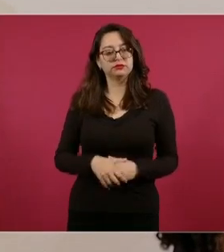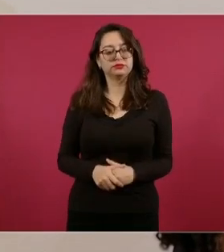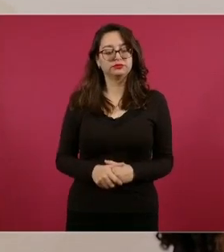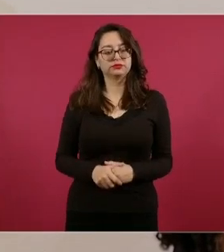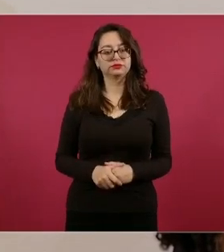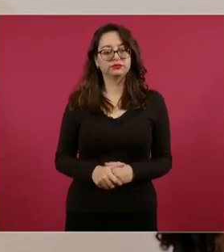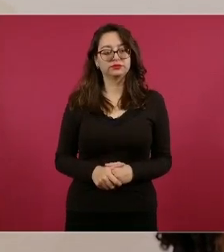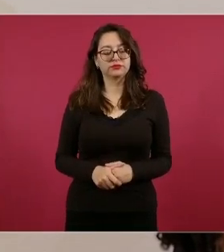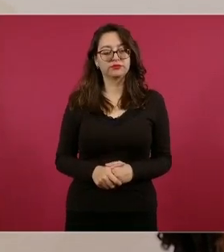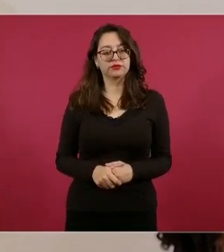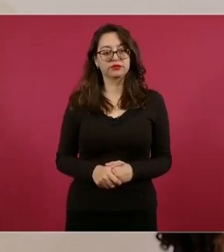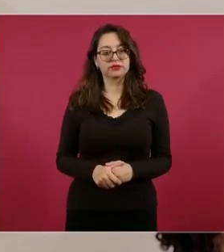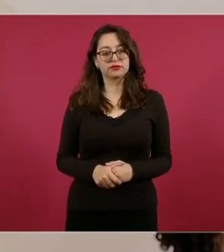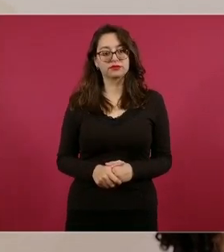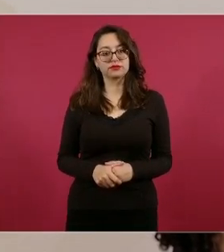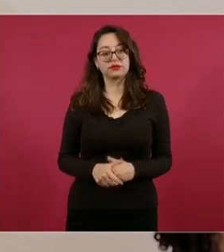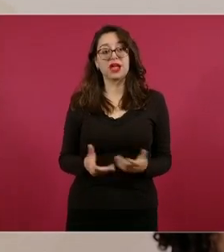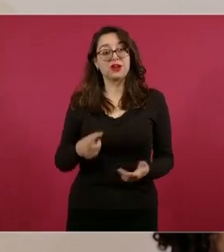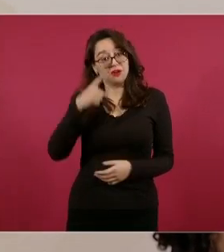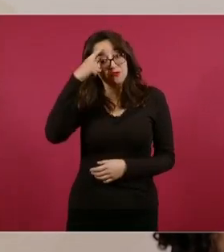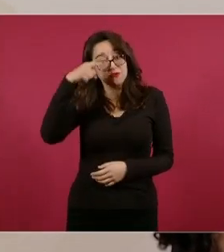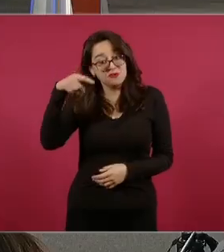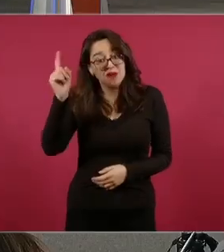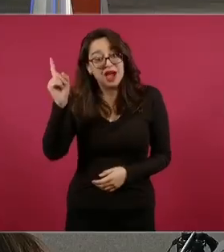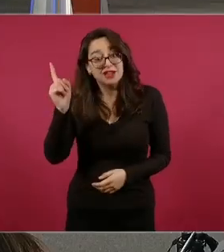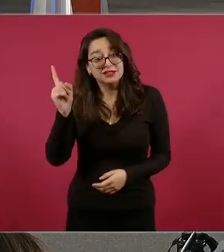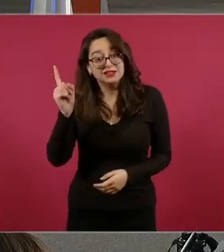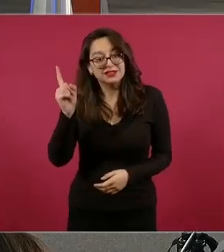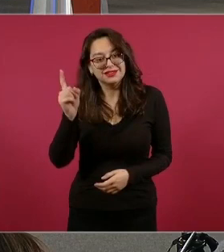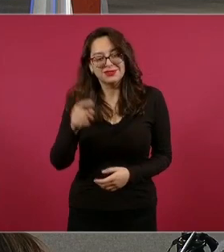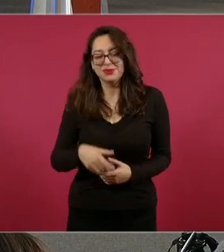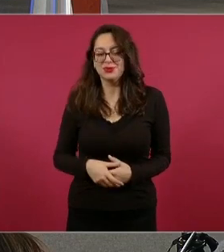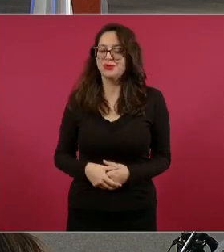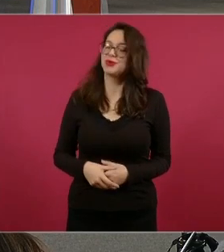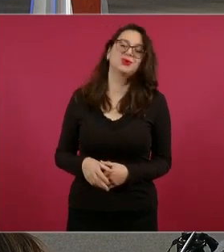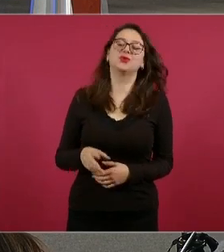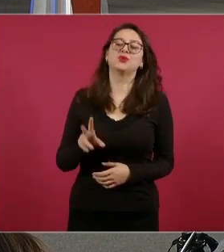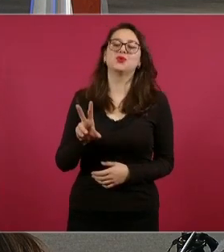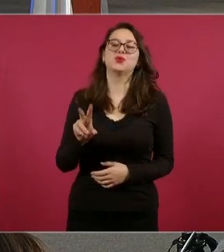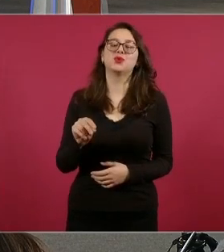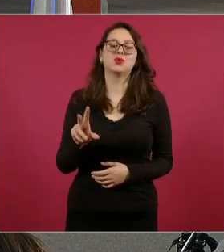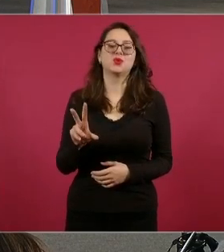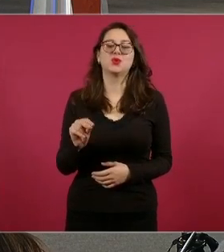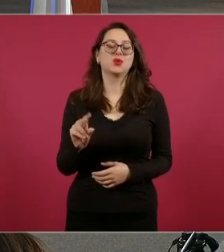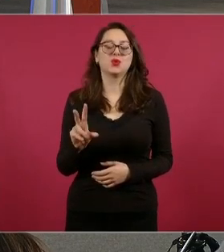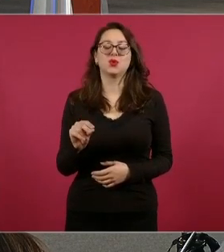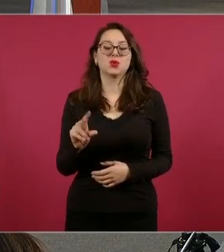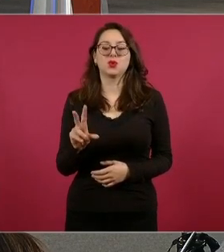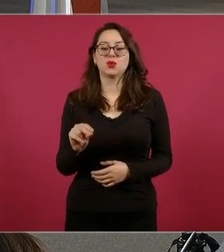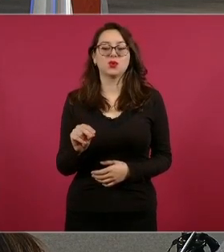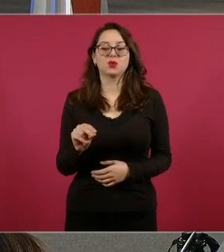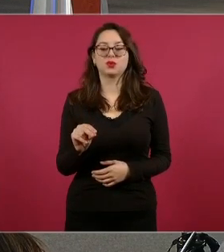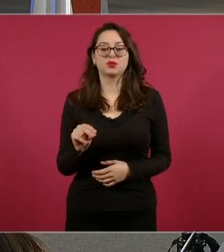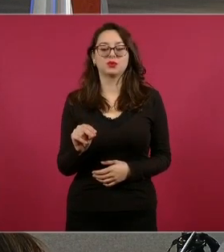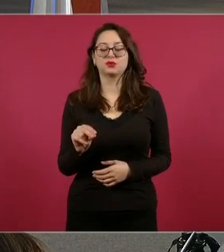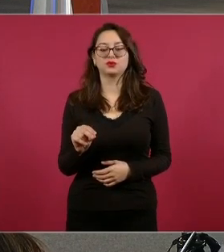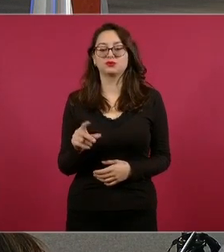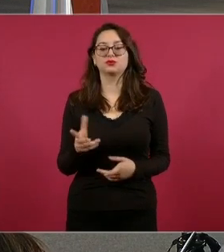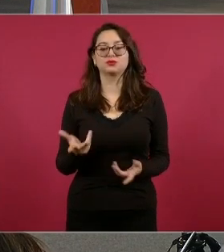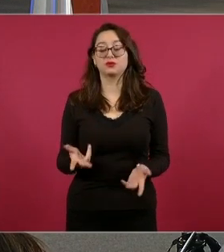No fue así de la noche a la mañana, de que se firmó el tratado y a los